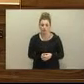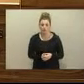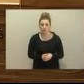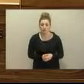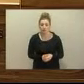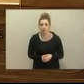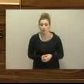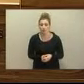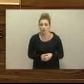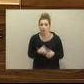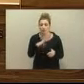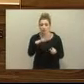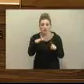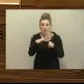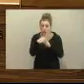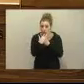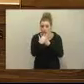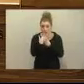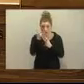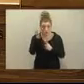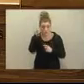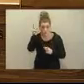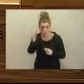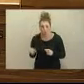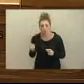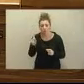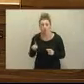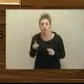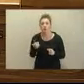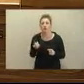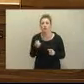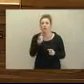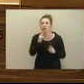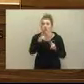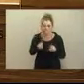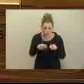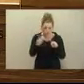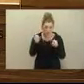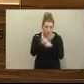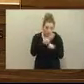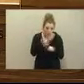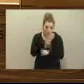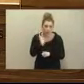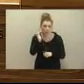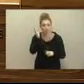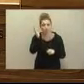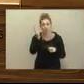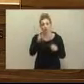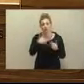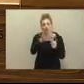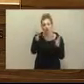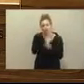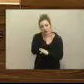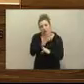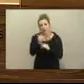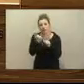A la situación de Monserrat también han contribuido las reformas laborales con EREs, con trabajos